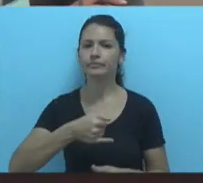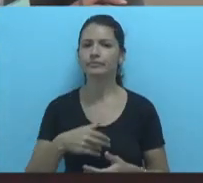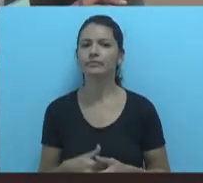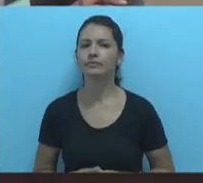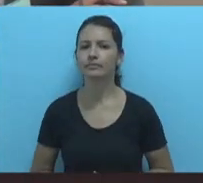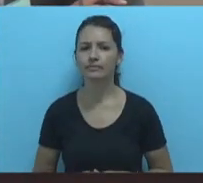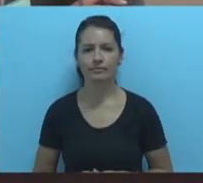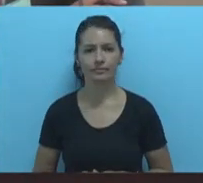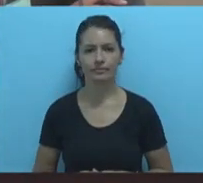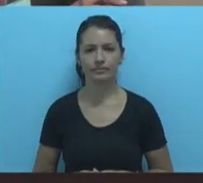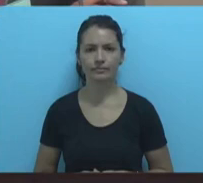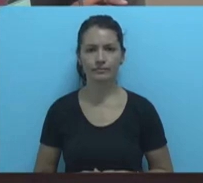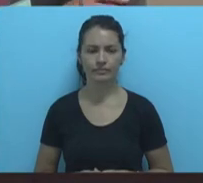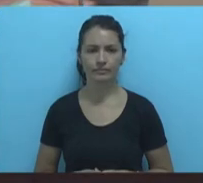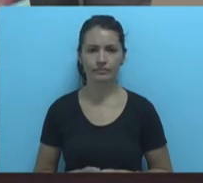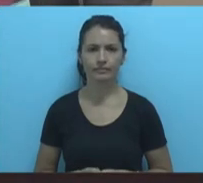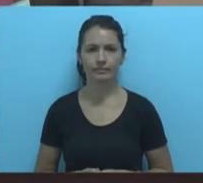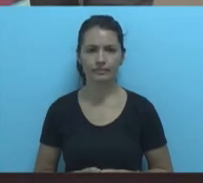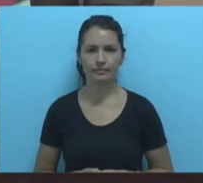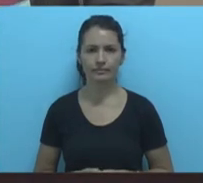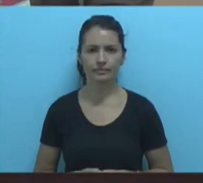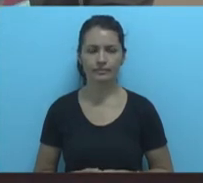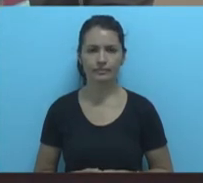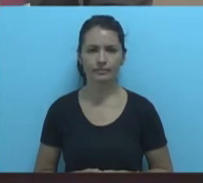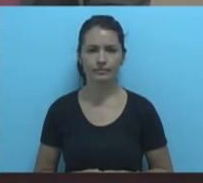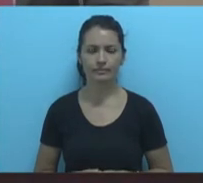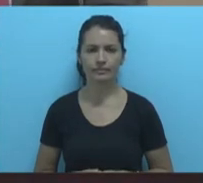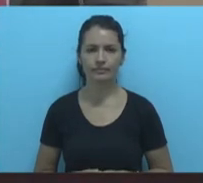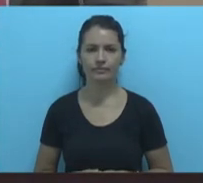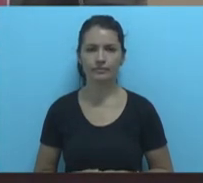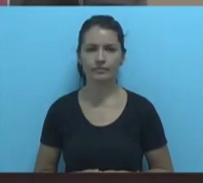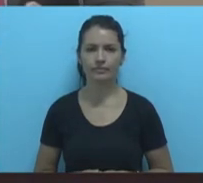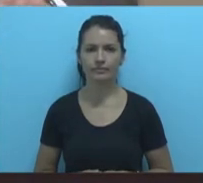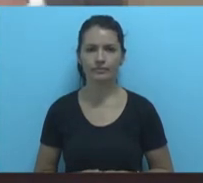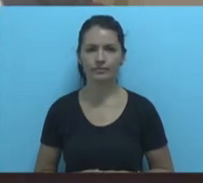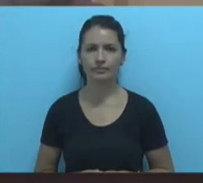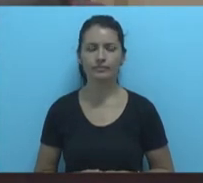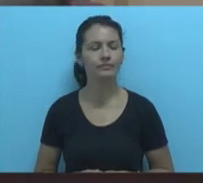aprobado. Diputado Puyaro tiene la palabra. Sí, muchas gracias, señor presidente.